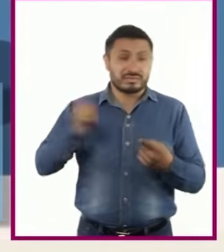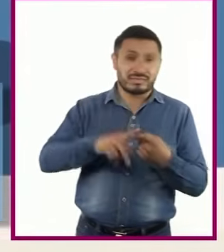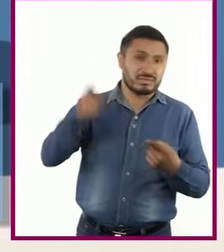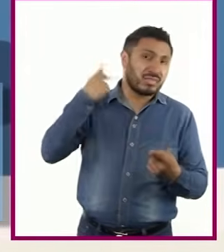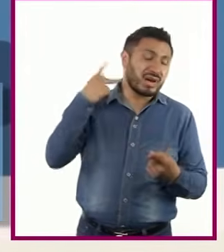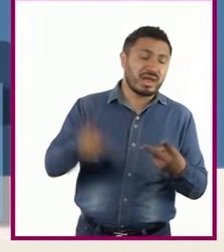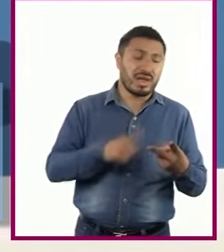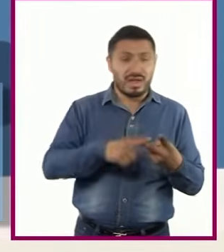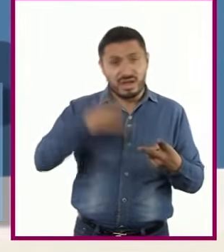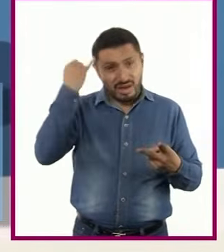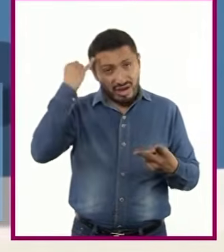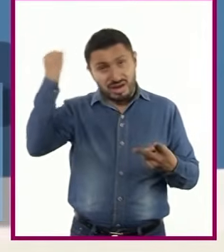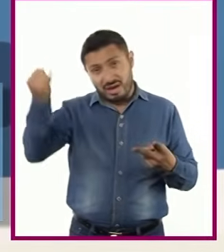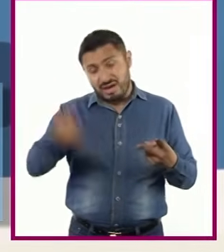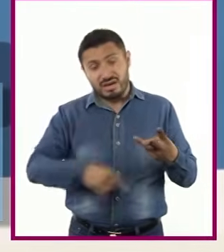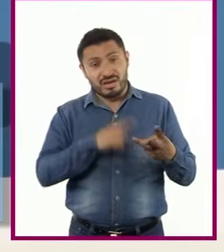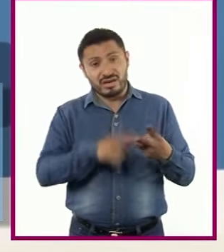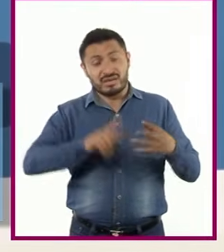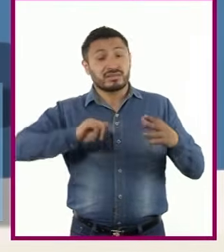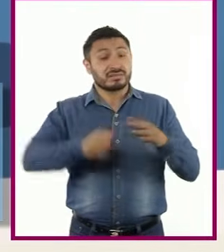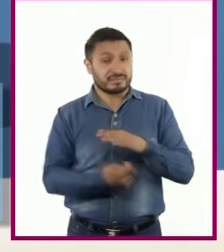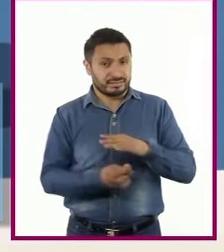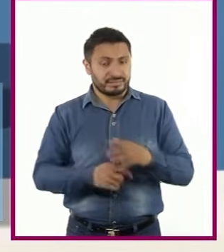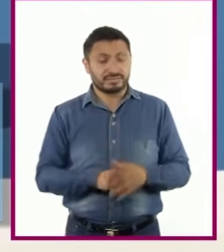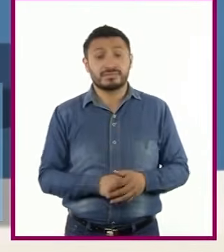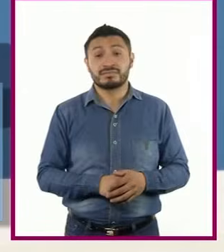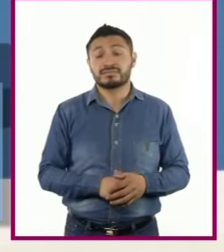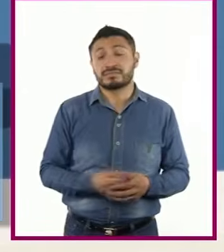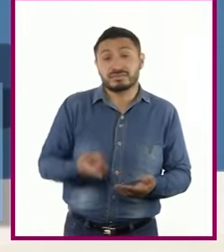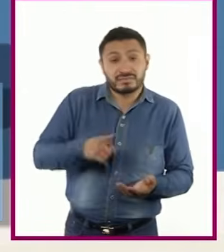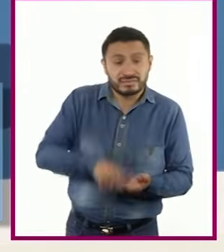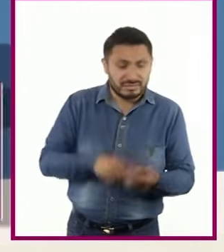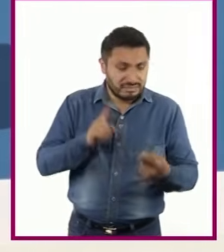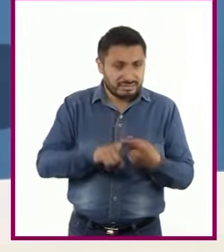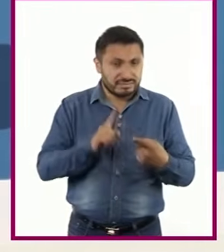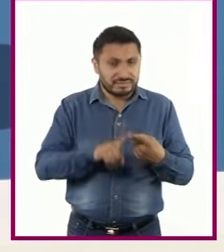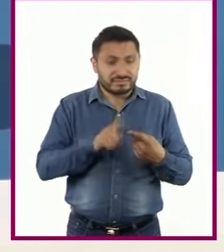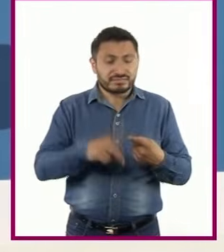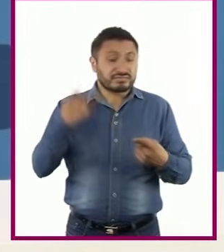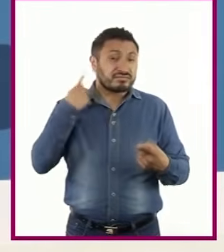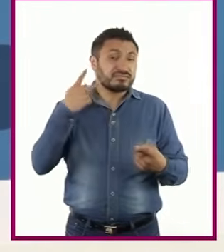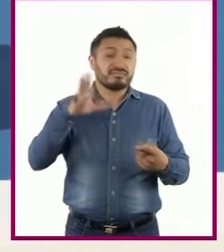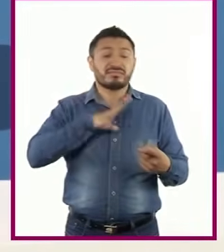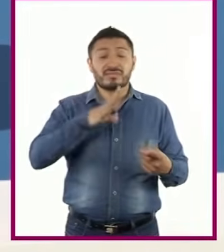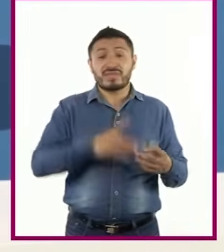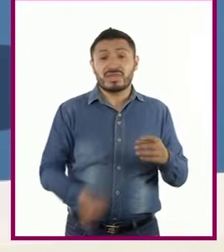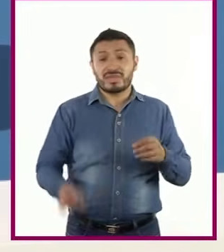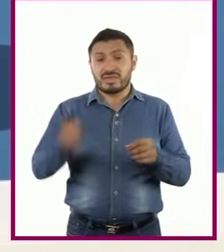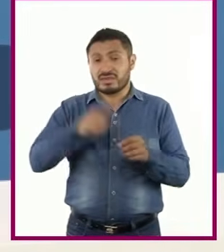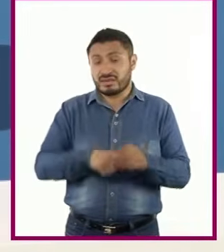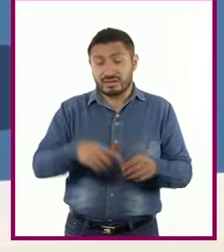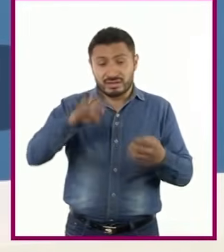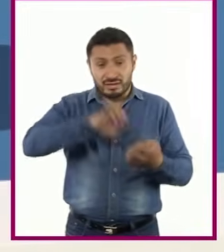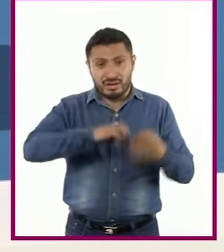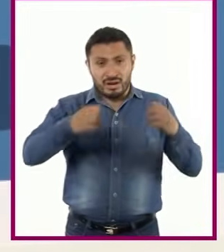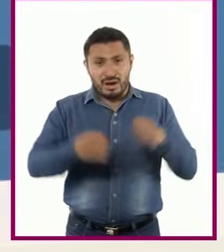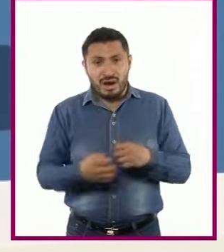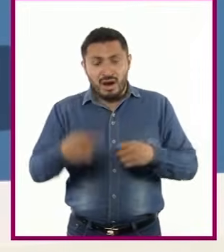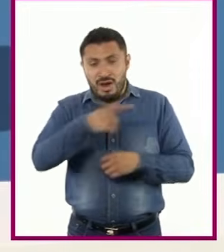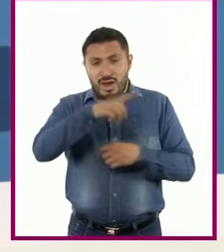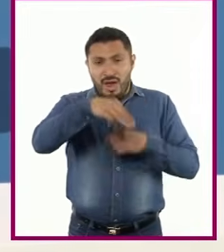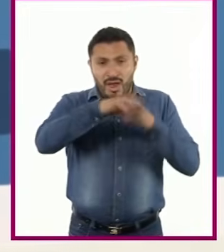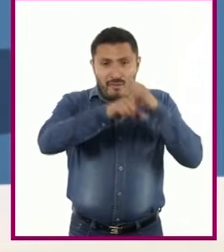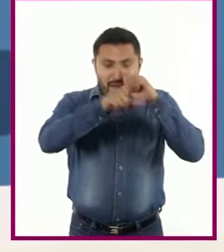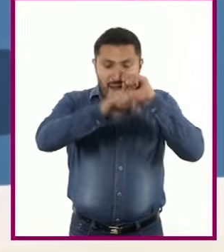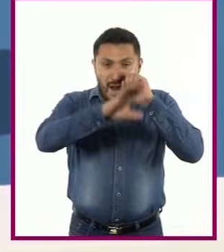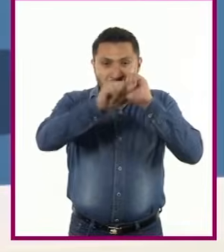político, ideológico y tecnológico. Dentro del primero, señalemos la alianza de los enemigos del Imperio